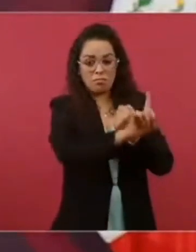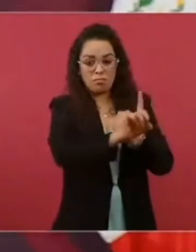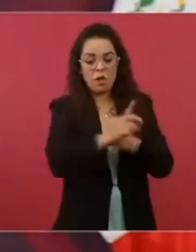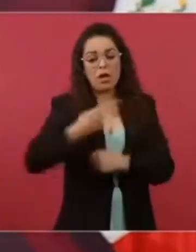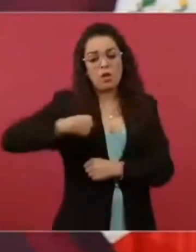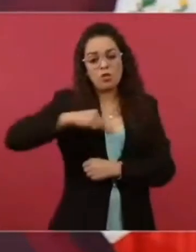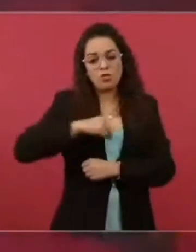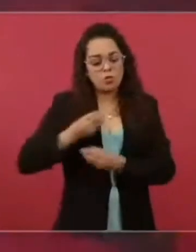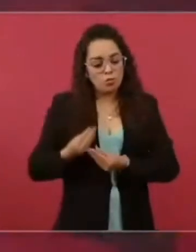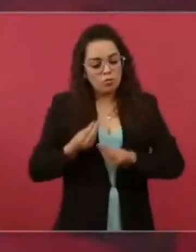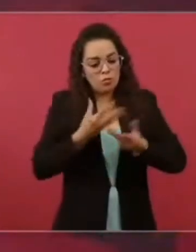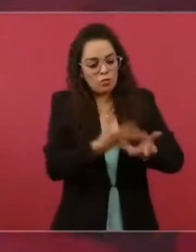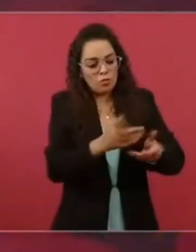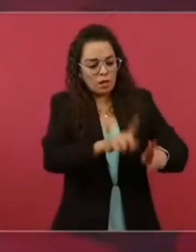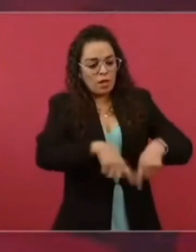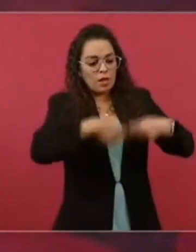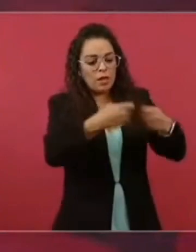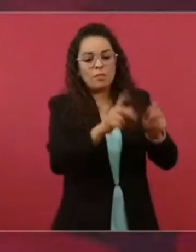de la justicia.